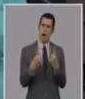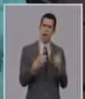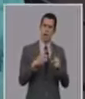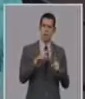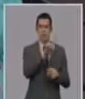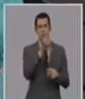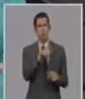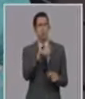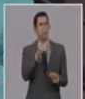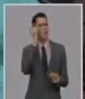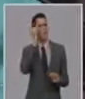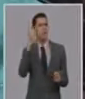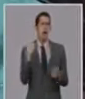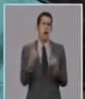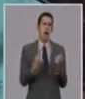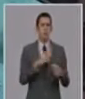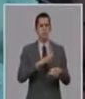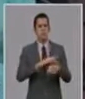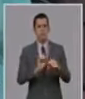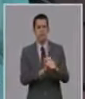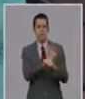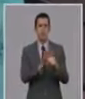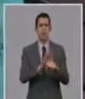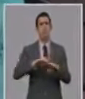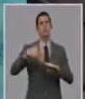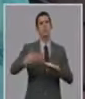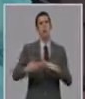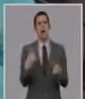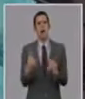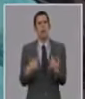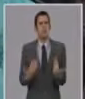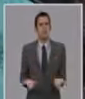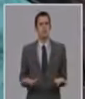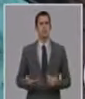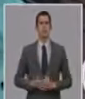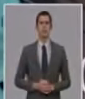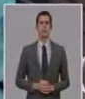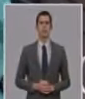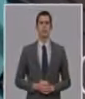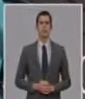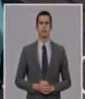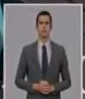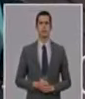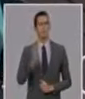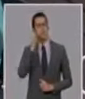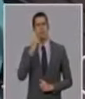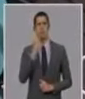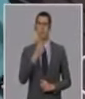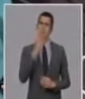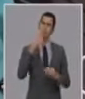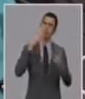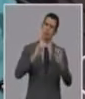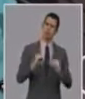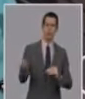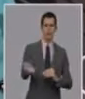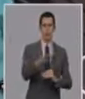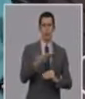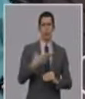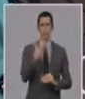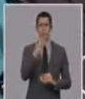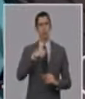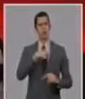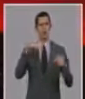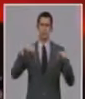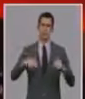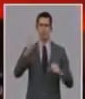COVID-19? Bueno, buenas noches, un placer acompañarlos como siempre y darnos esta oportunidad de presentar a